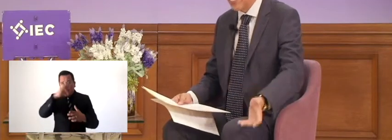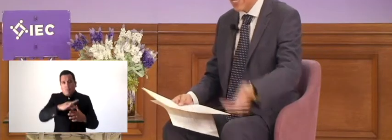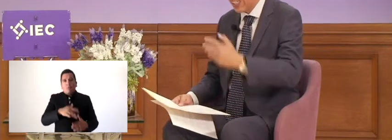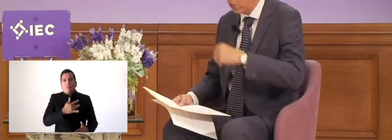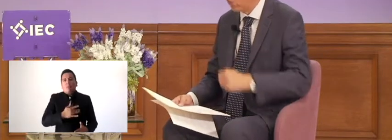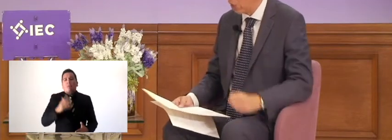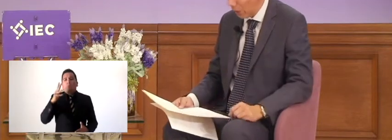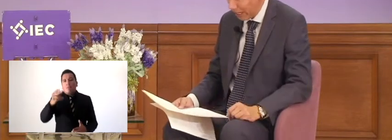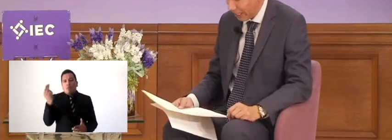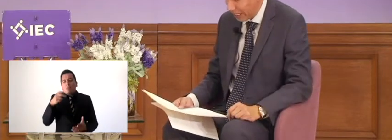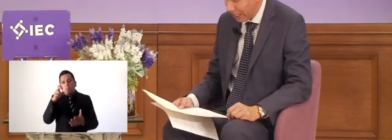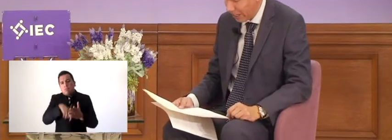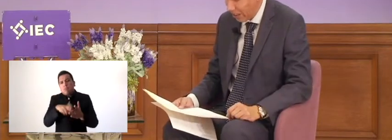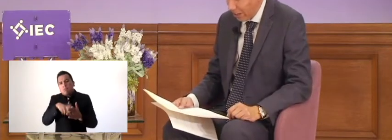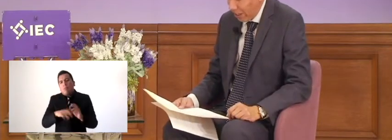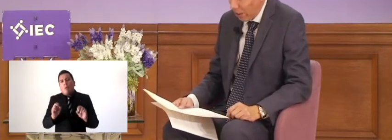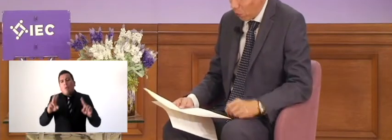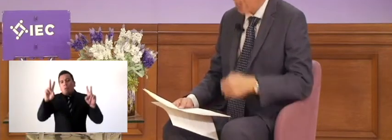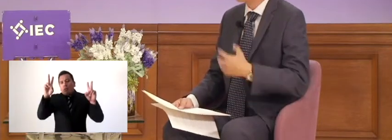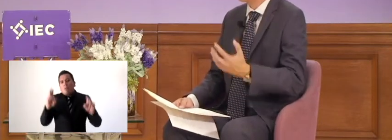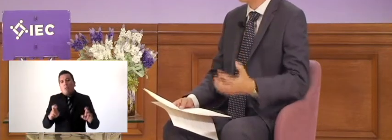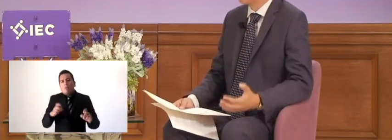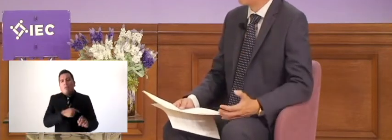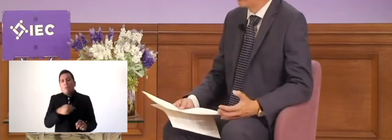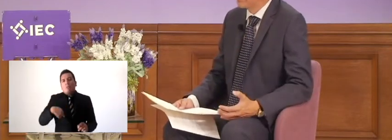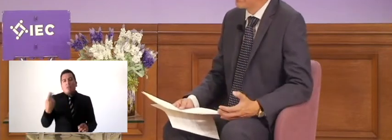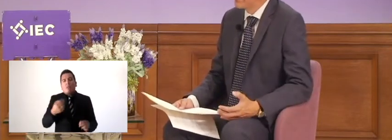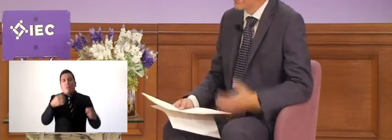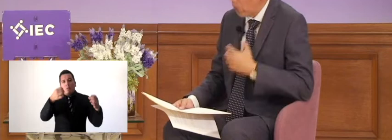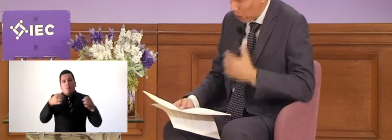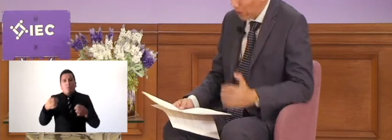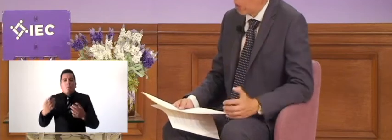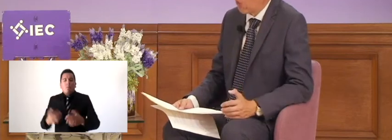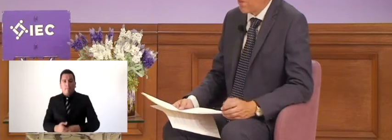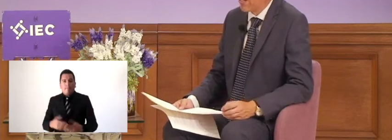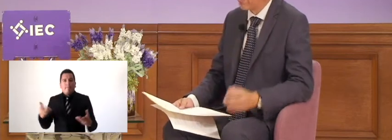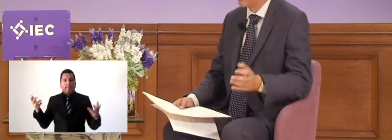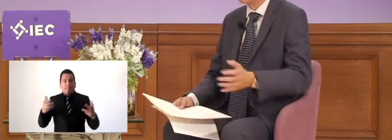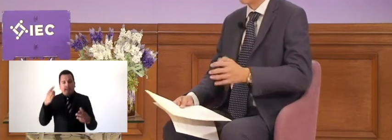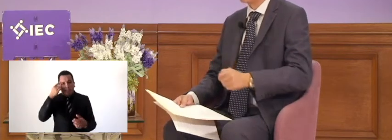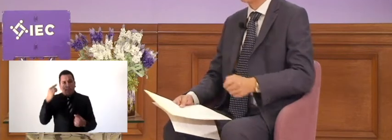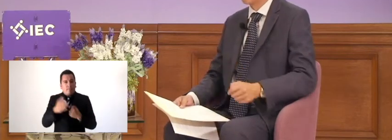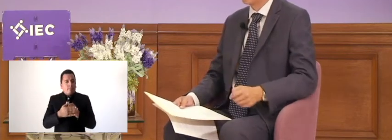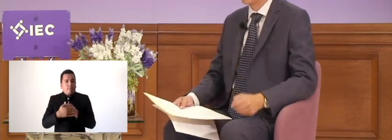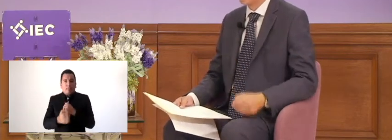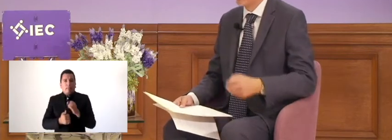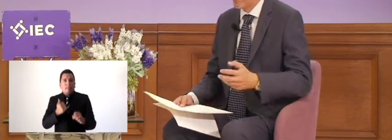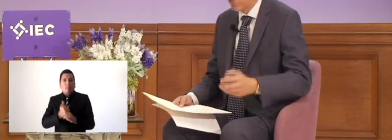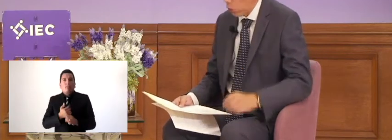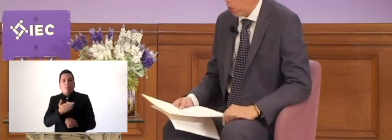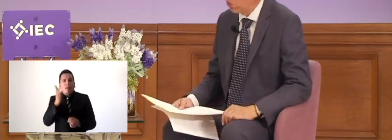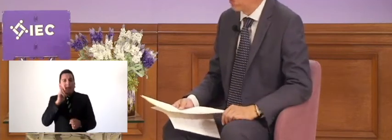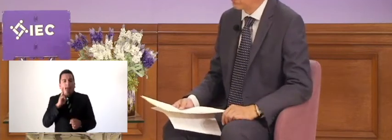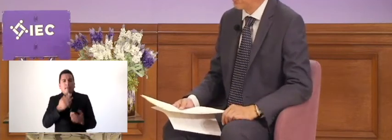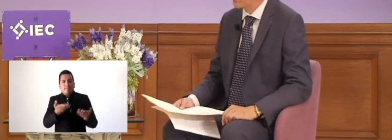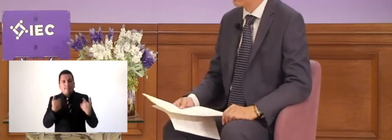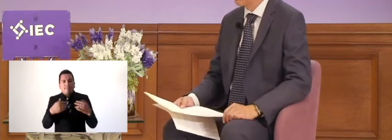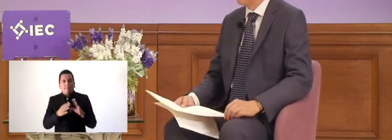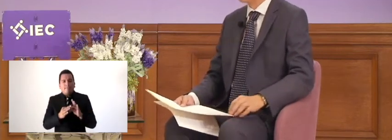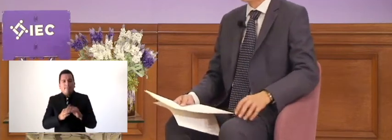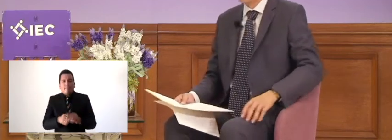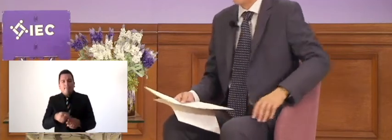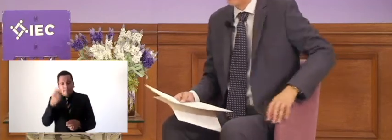electoral? ¿Hacia dónde debería de ir? ¿Cuáles son aquellos temas que nos deben de ocupar en esta agenda para los próximos